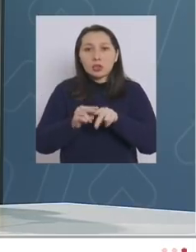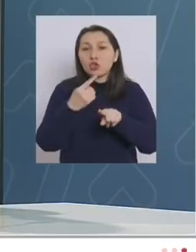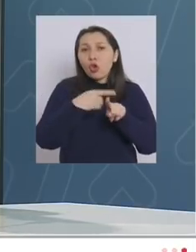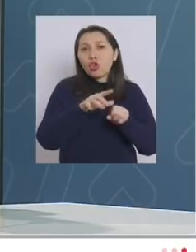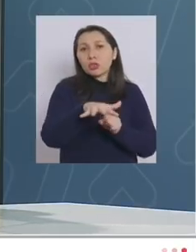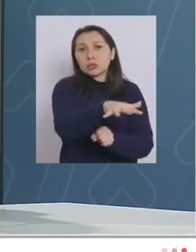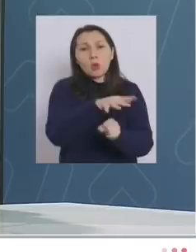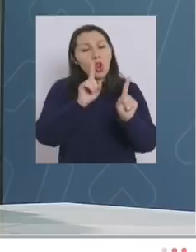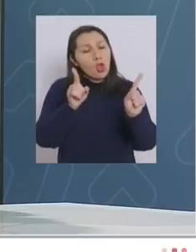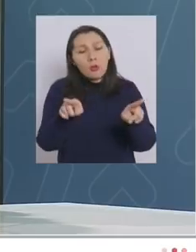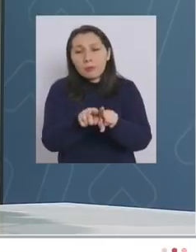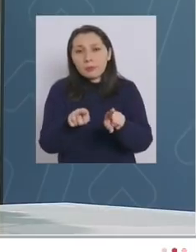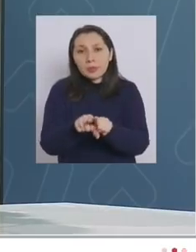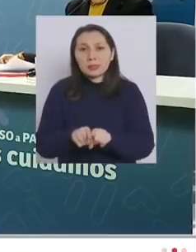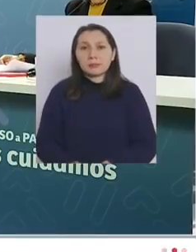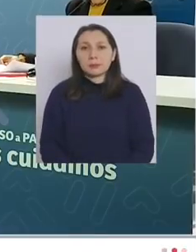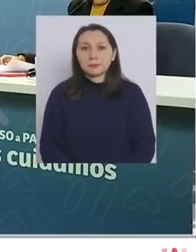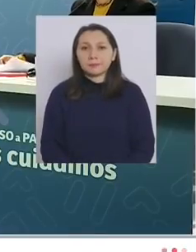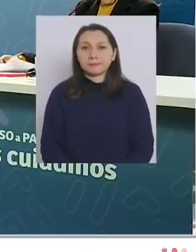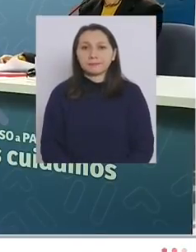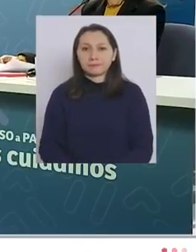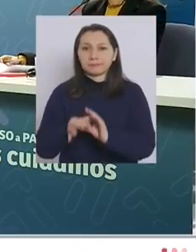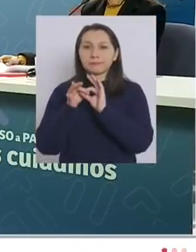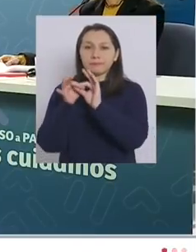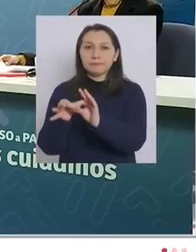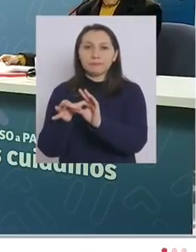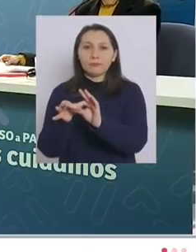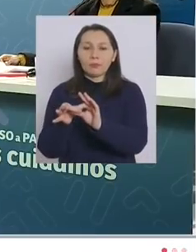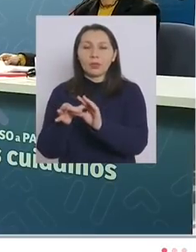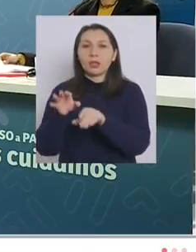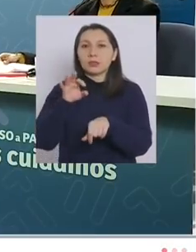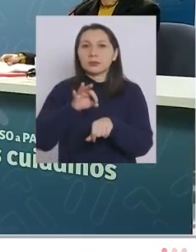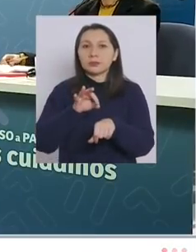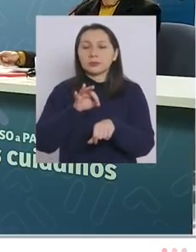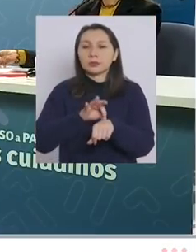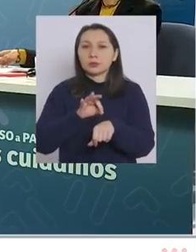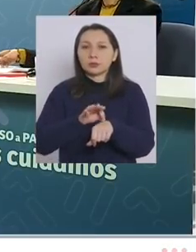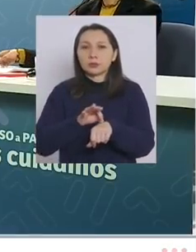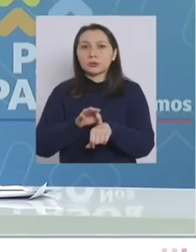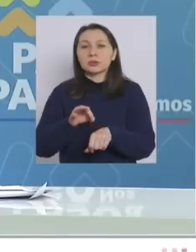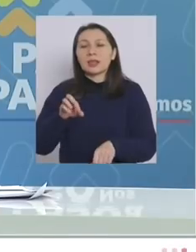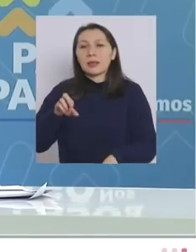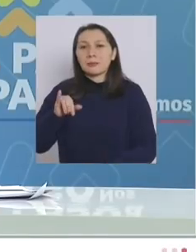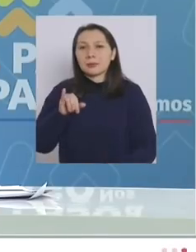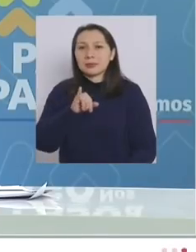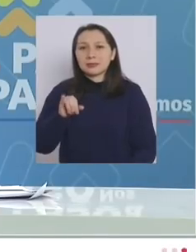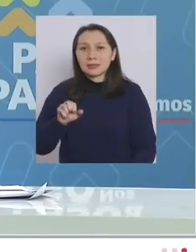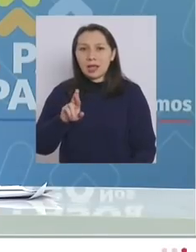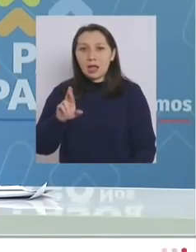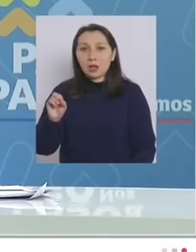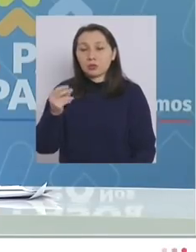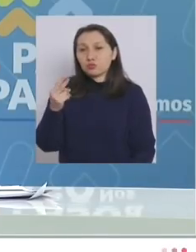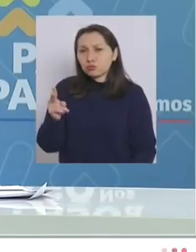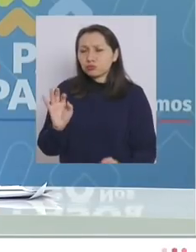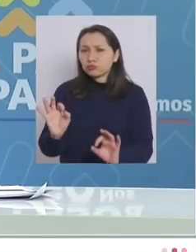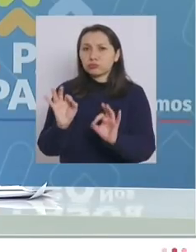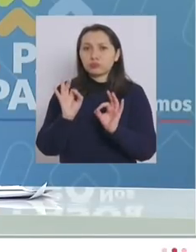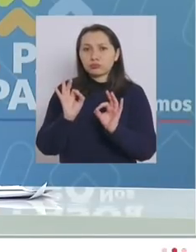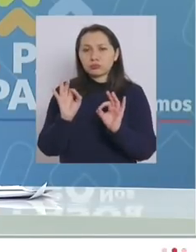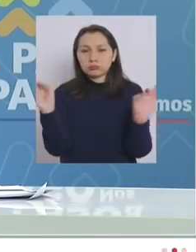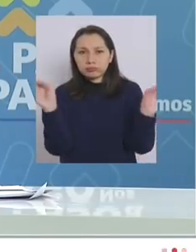otras situaciones. Muchas gracias, doctora Alejandra Pizarro, por su